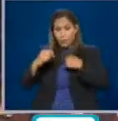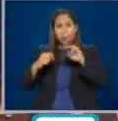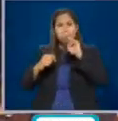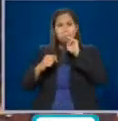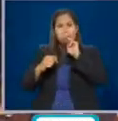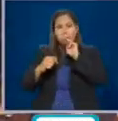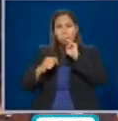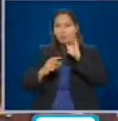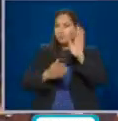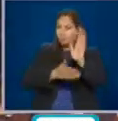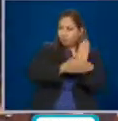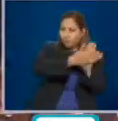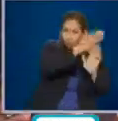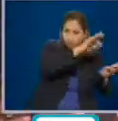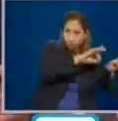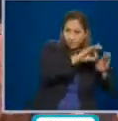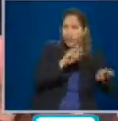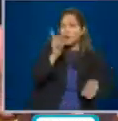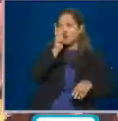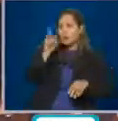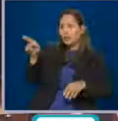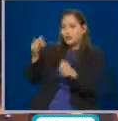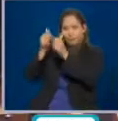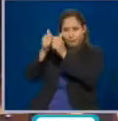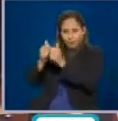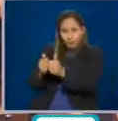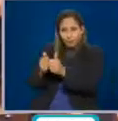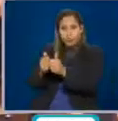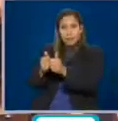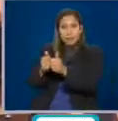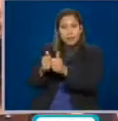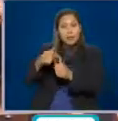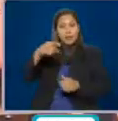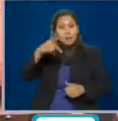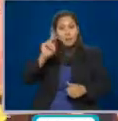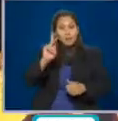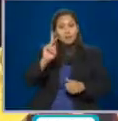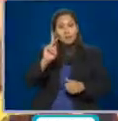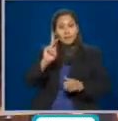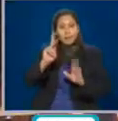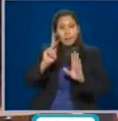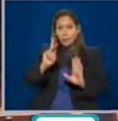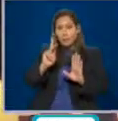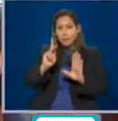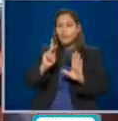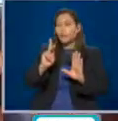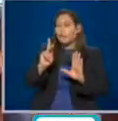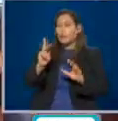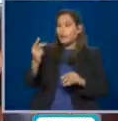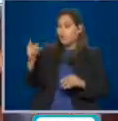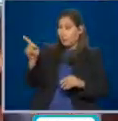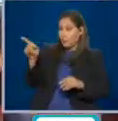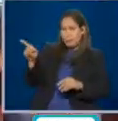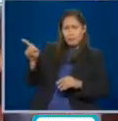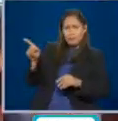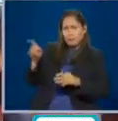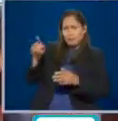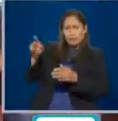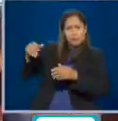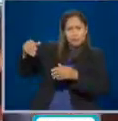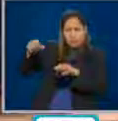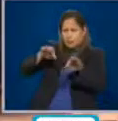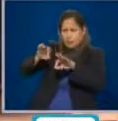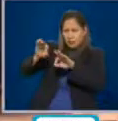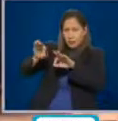salgo, y tu papá te quedas, pero socialmente... Lo vamos a hacer al revés. Vamos a decir que tú sigues trabajando y yo me